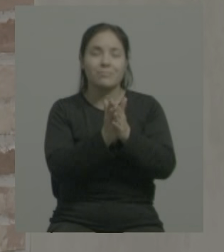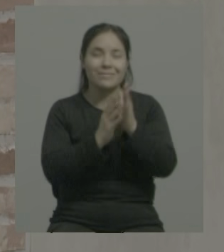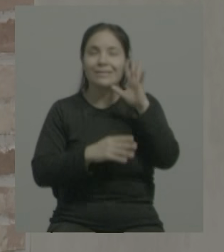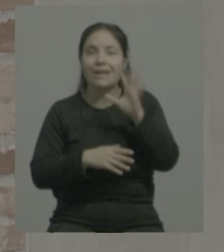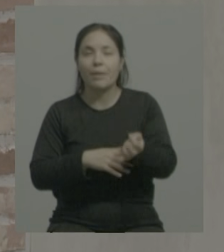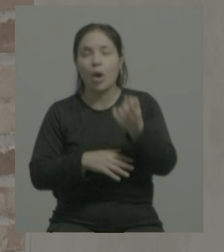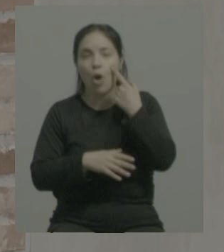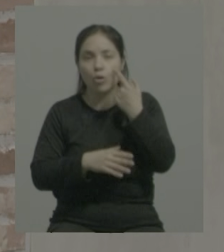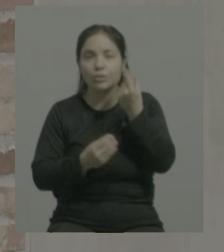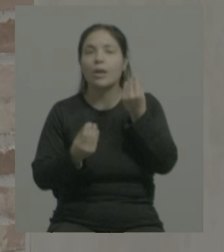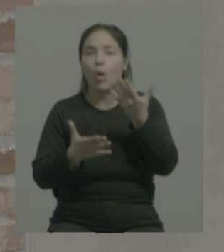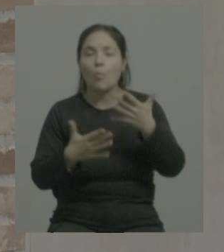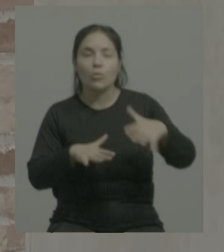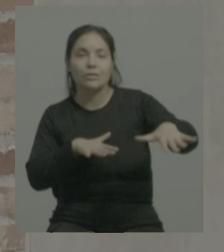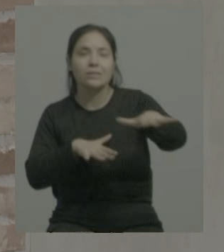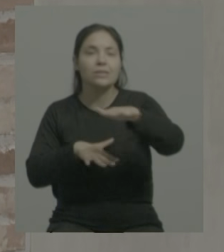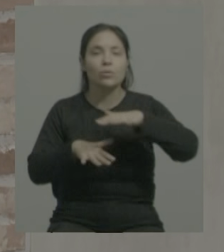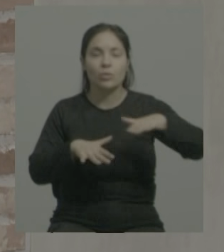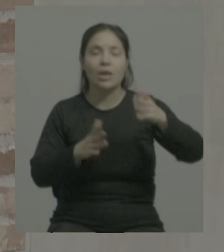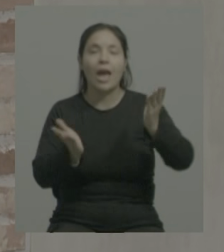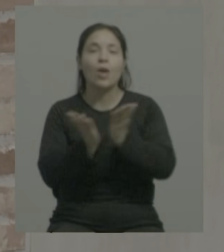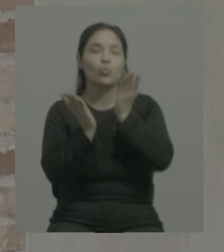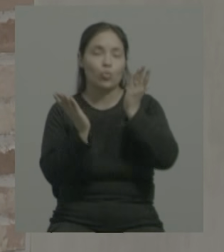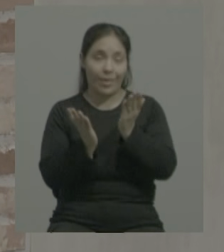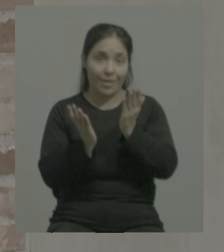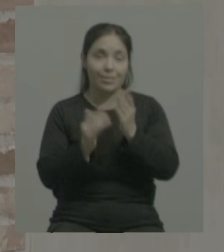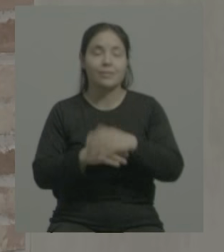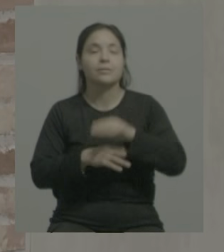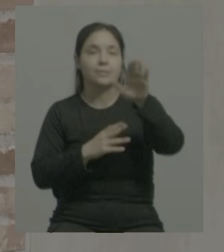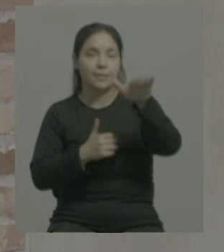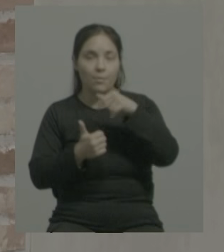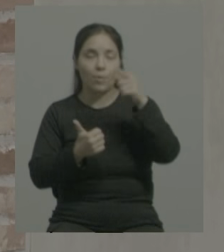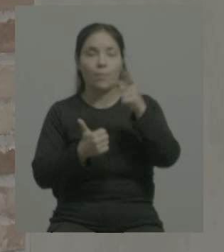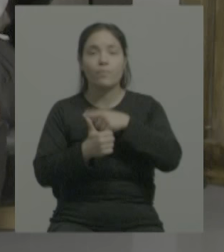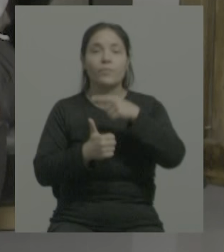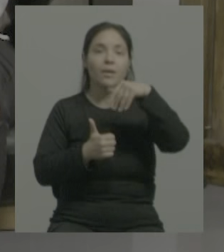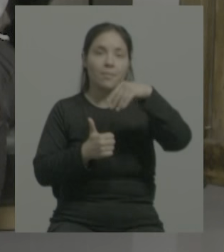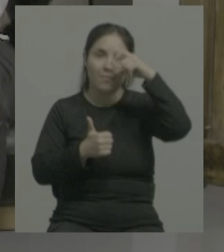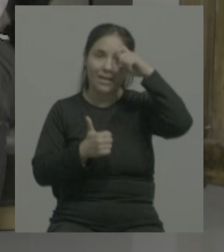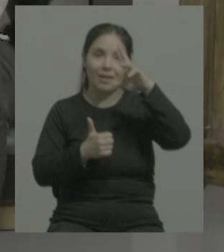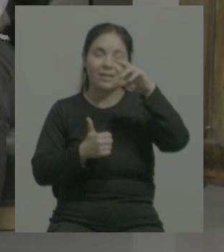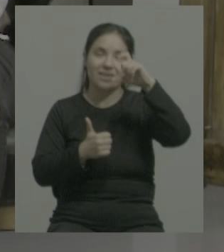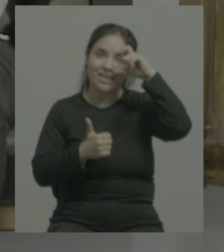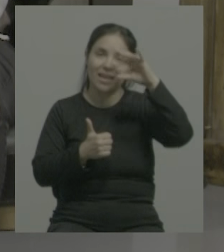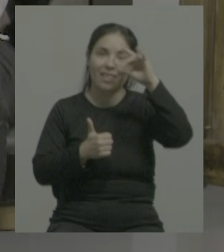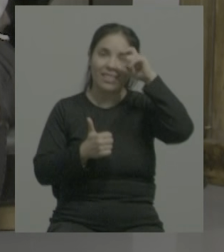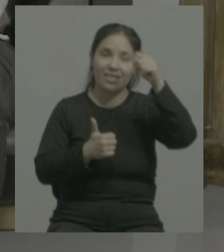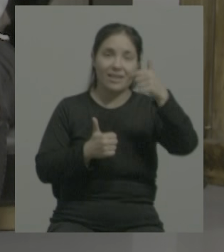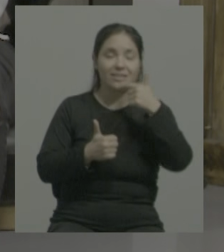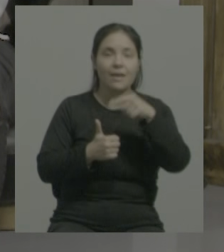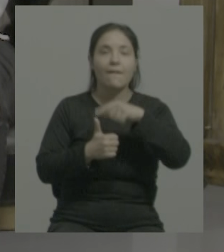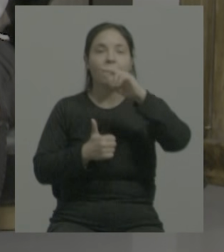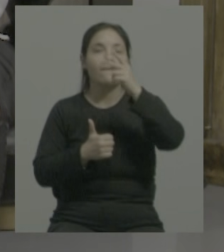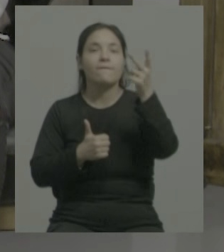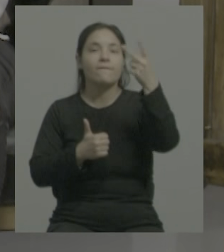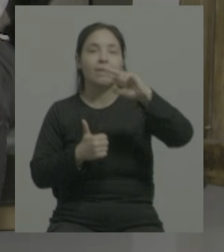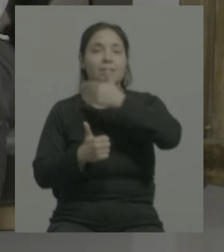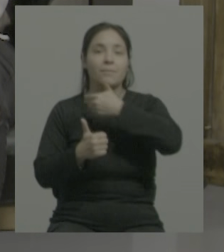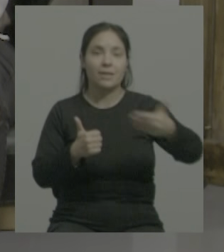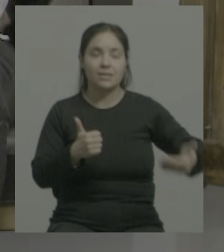está el ámbito en cuanto a los estudiantes también. Vamos a hablar con Mercedes Adid, que es vicepresidenta de